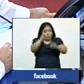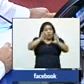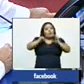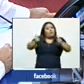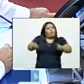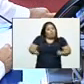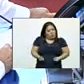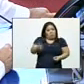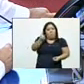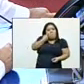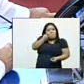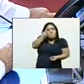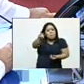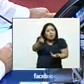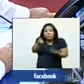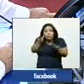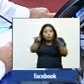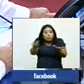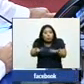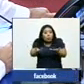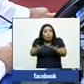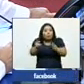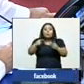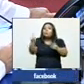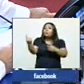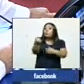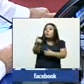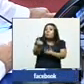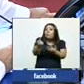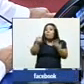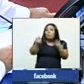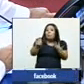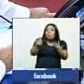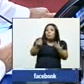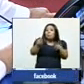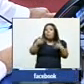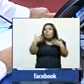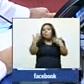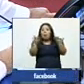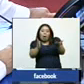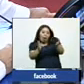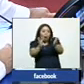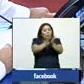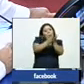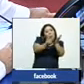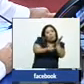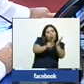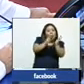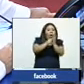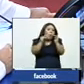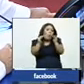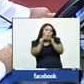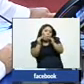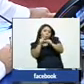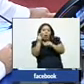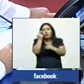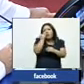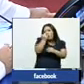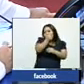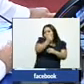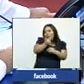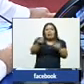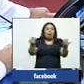resultados y no nos quedemos solamente en paquines ni en novelas de Corín Tellado